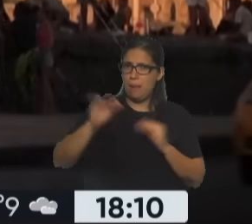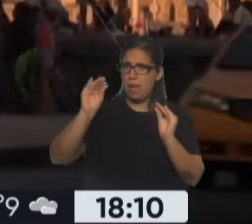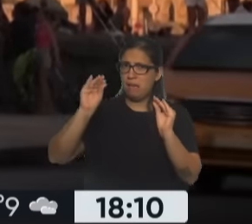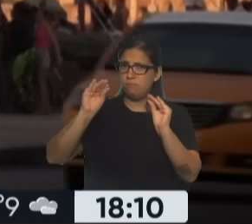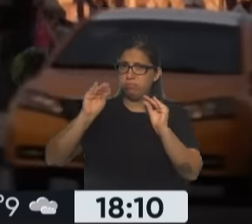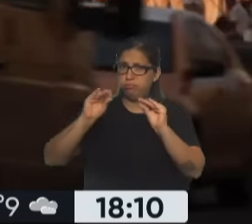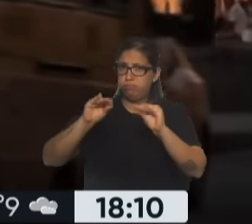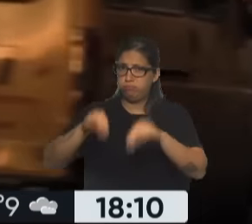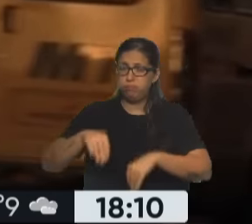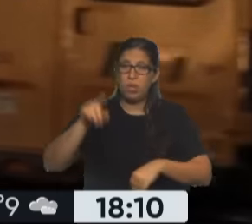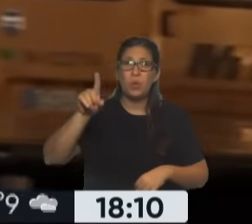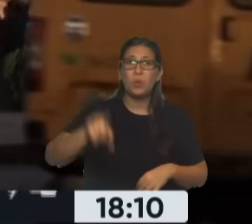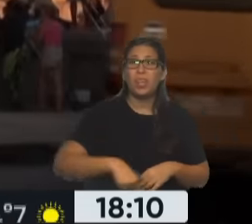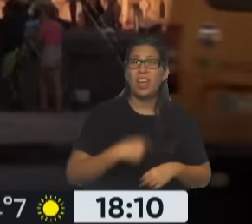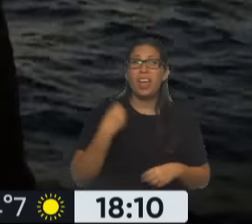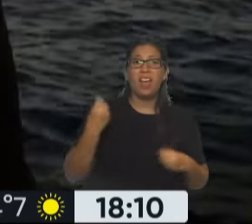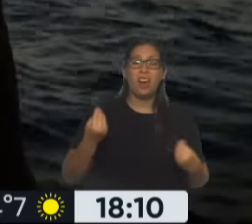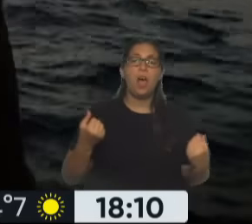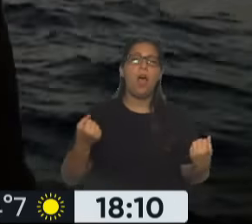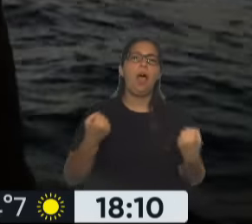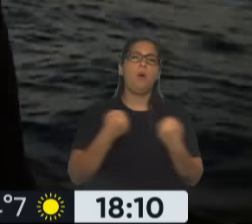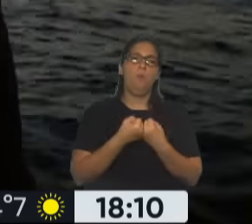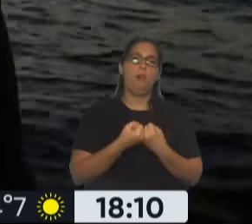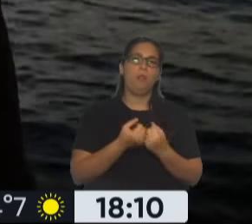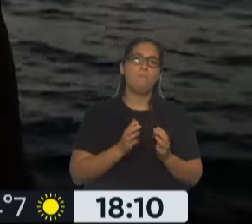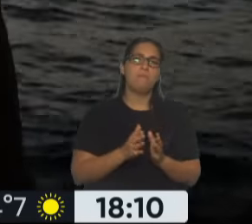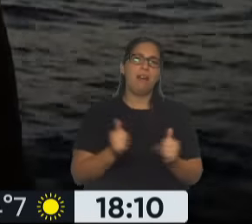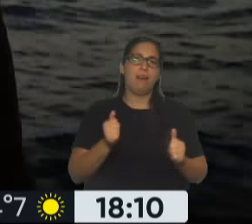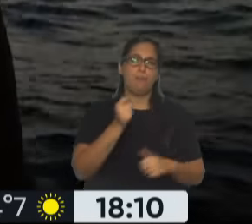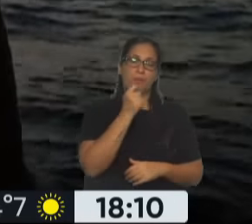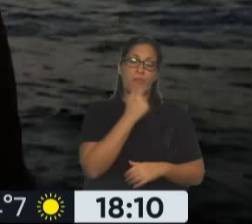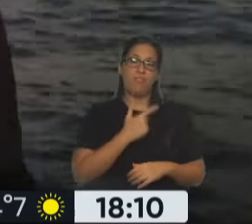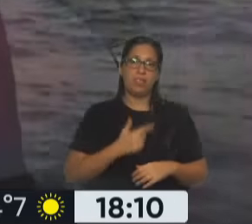eso facilitaría un acuerdo.